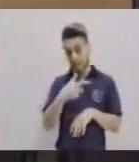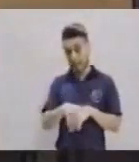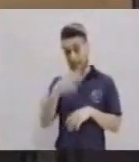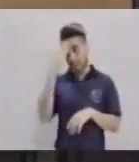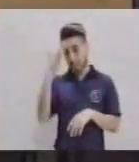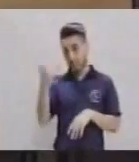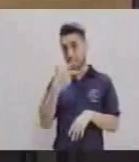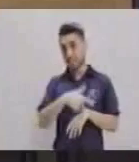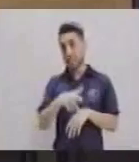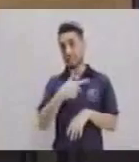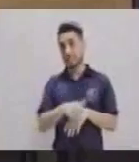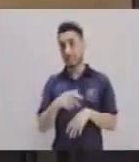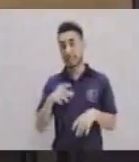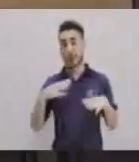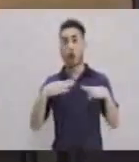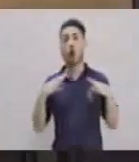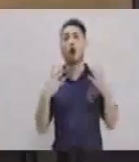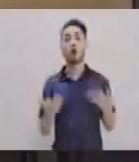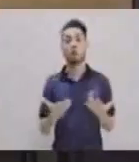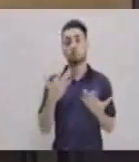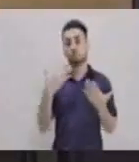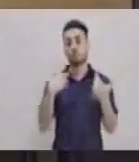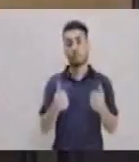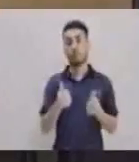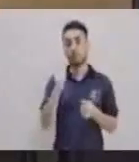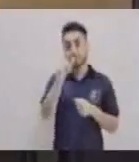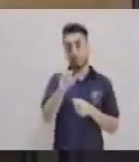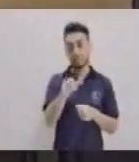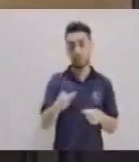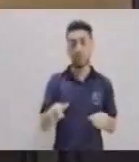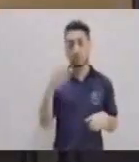Buenas tardes, ¿cómo está usted?